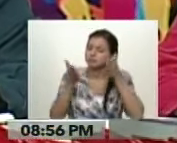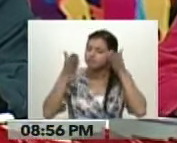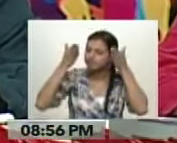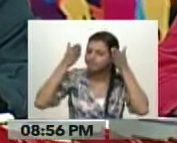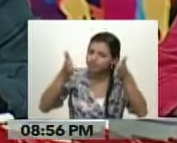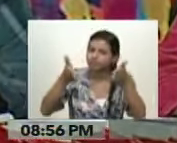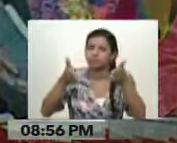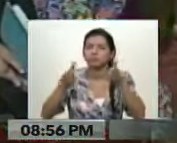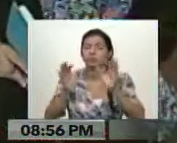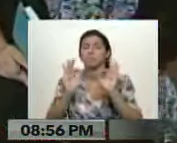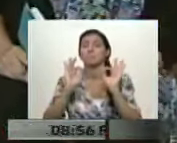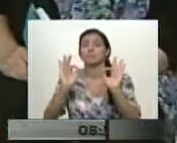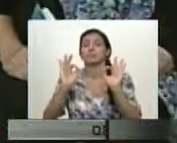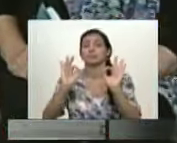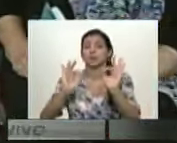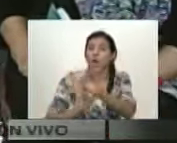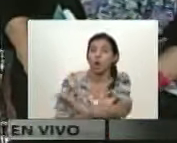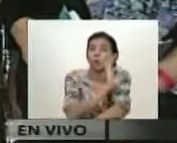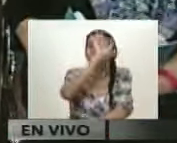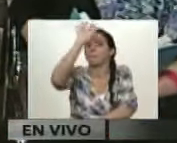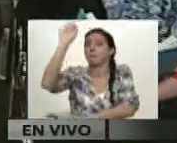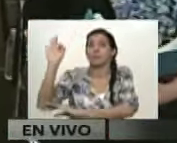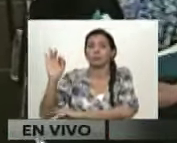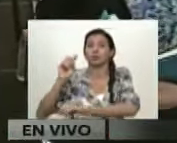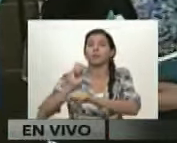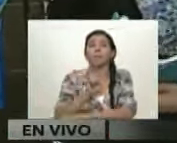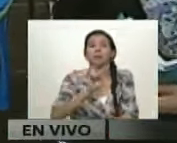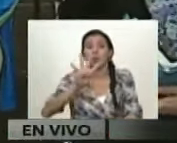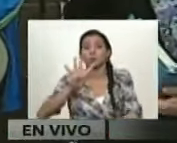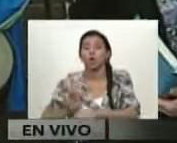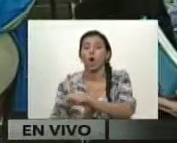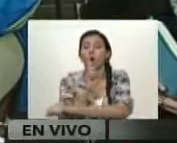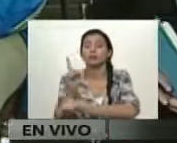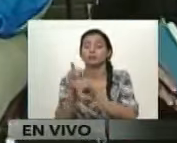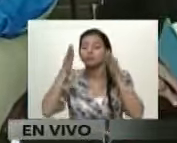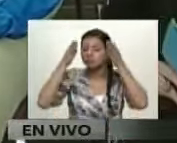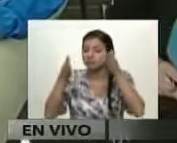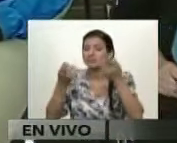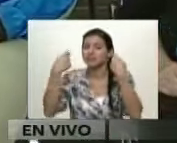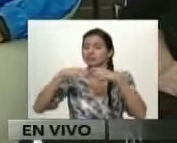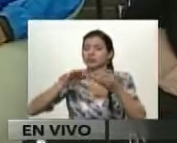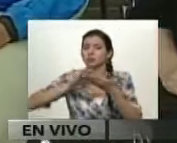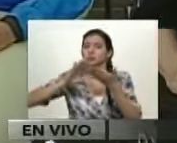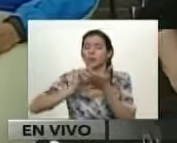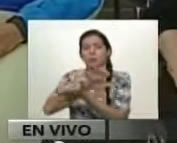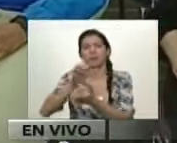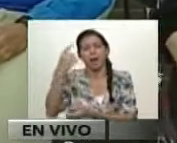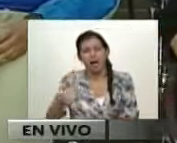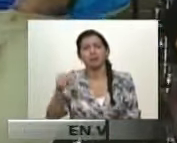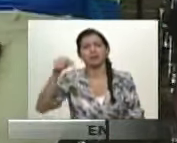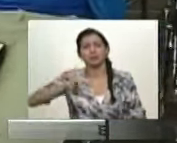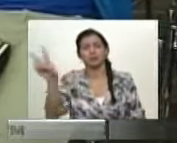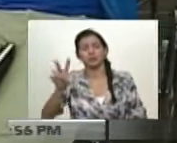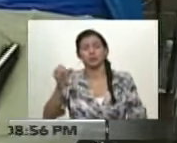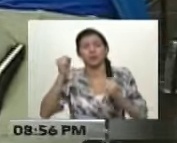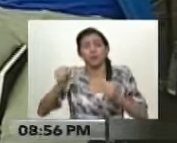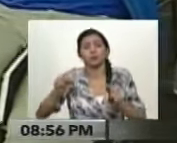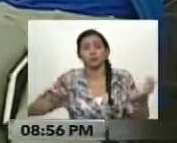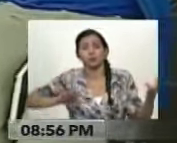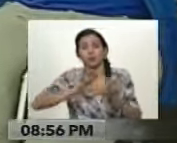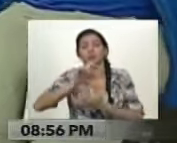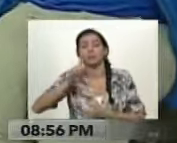exclusiva y a tiempo completo para levantar y remontar las dificultades que hoy tiene la patria venezolana y nuestra